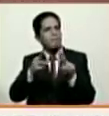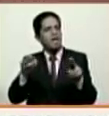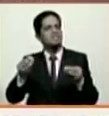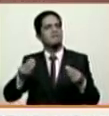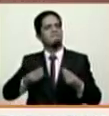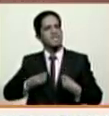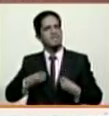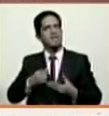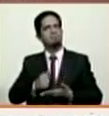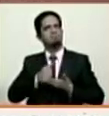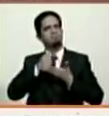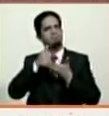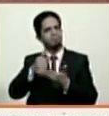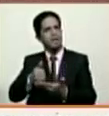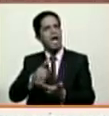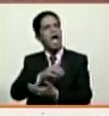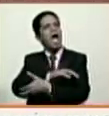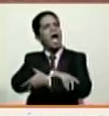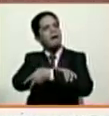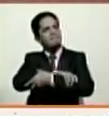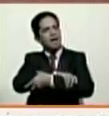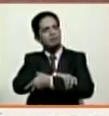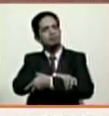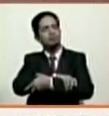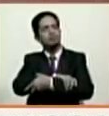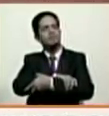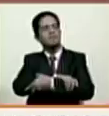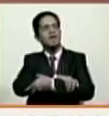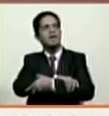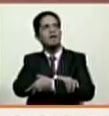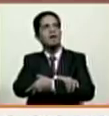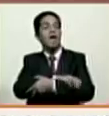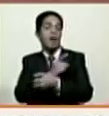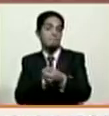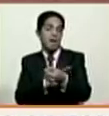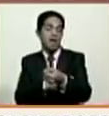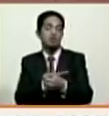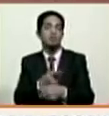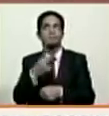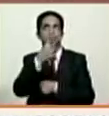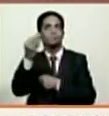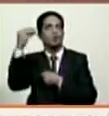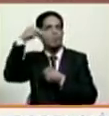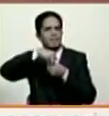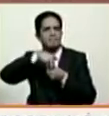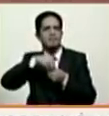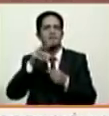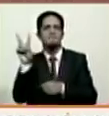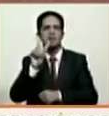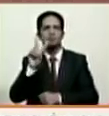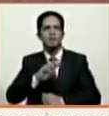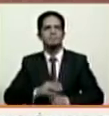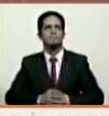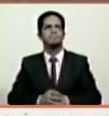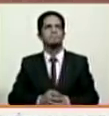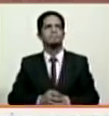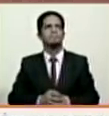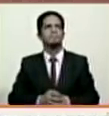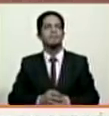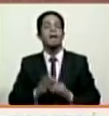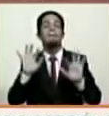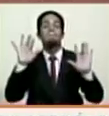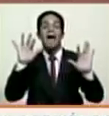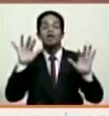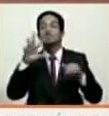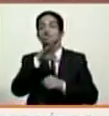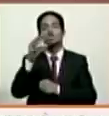solidaridad, para el abrazo entre hermanas y hermanos es Hands Off Venezuela, manos fuera